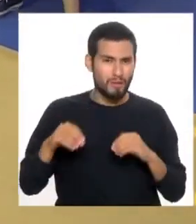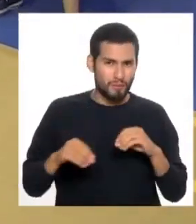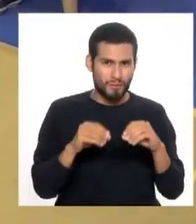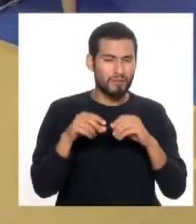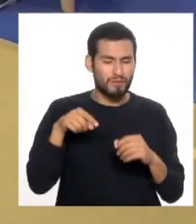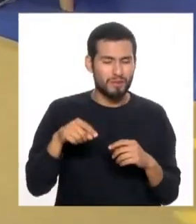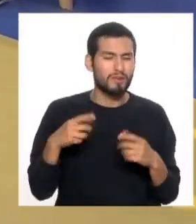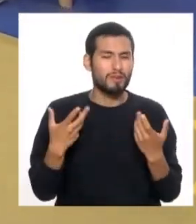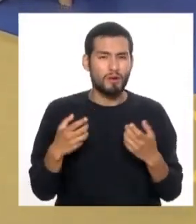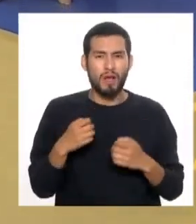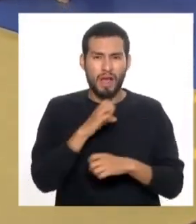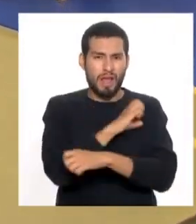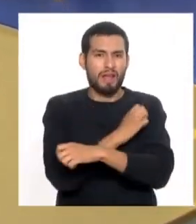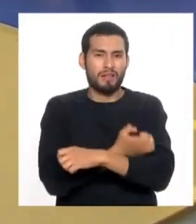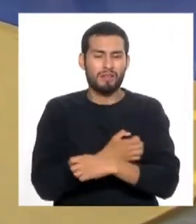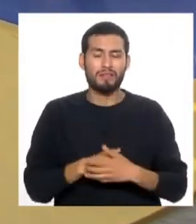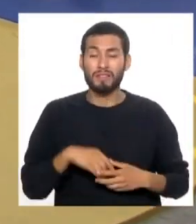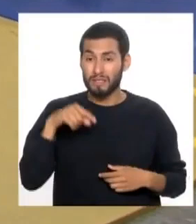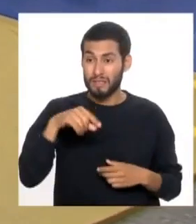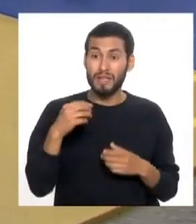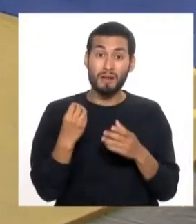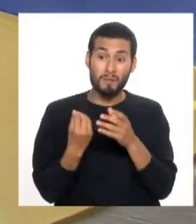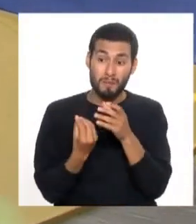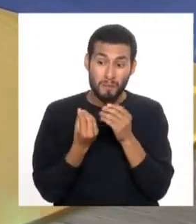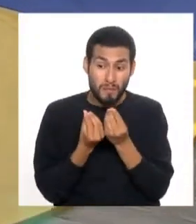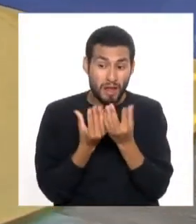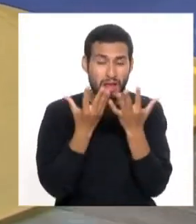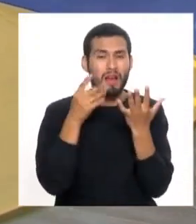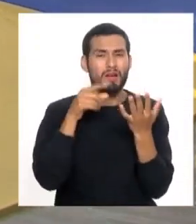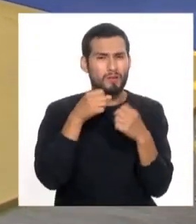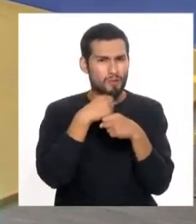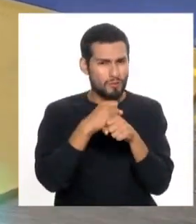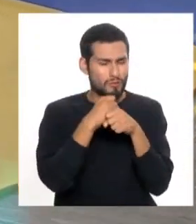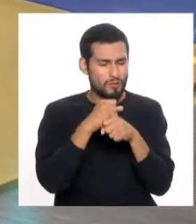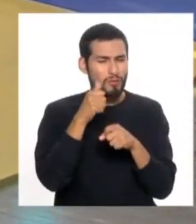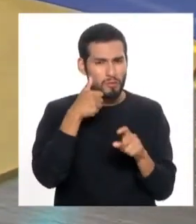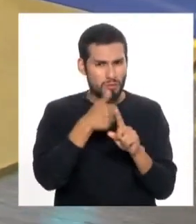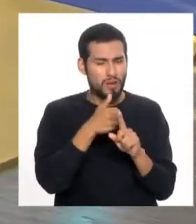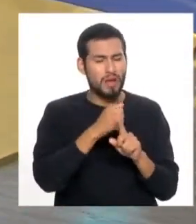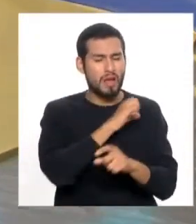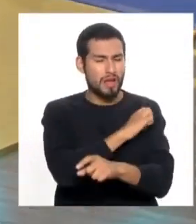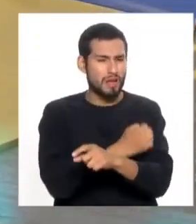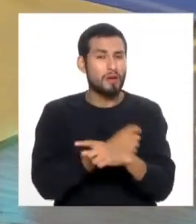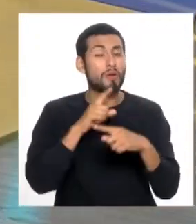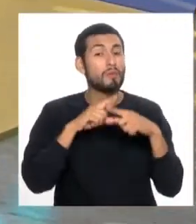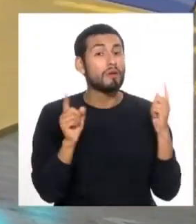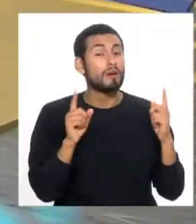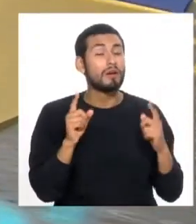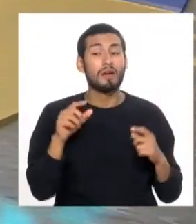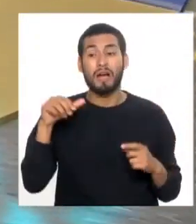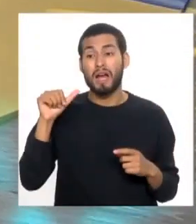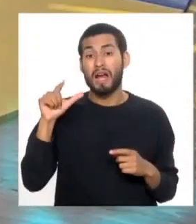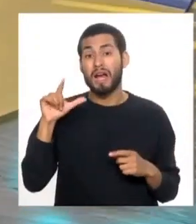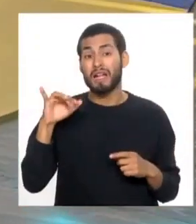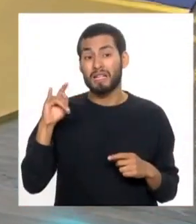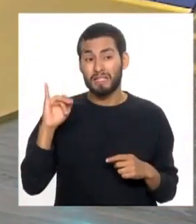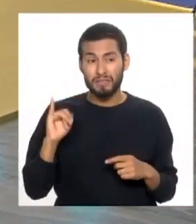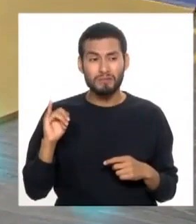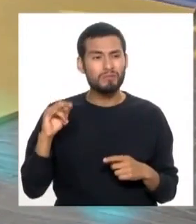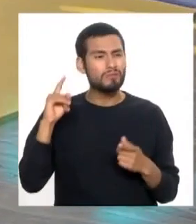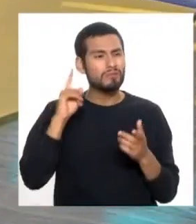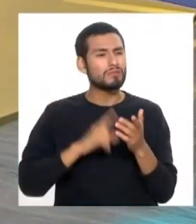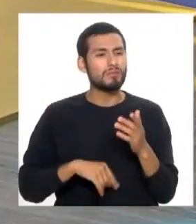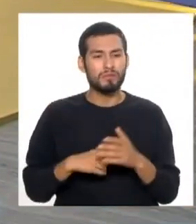y todo lo demás. Entonces, estas plantas generan o sintetizan su propio ATP, pero lo que se hizo al INTI es